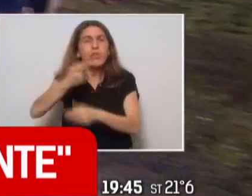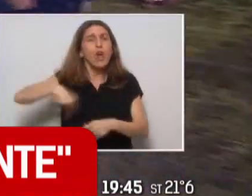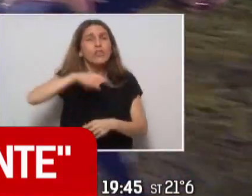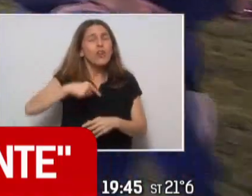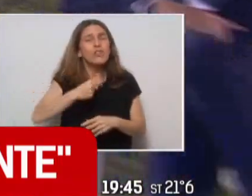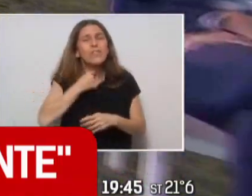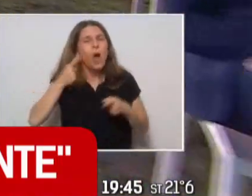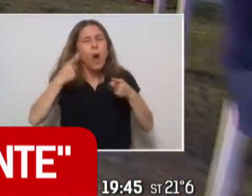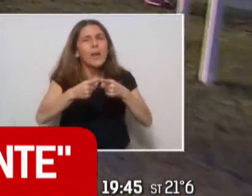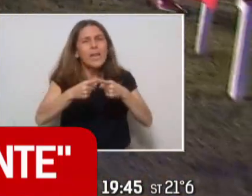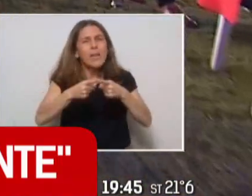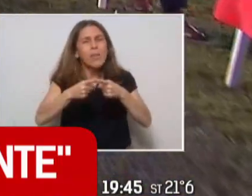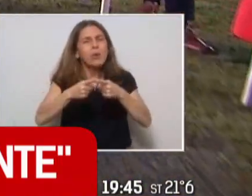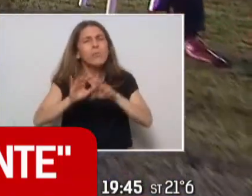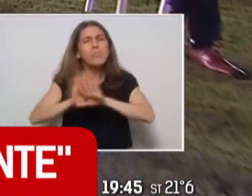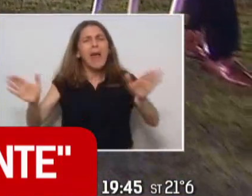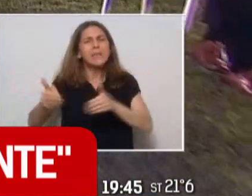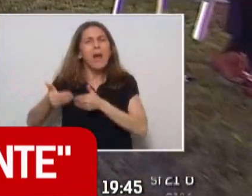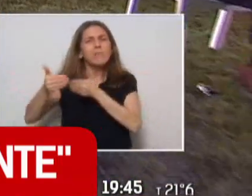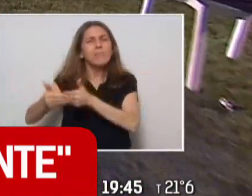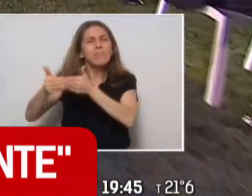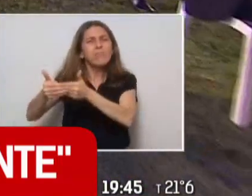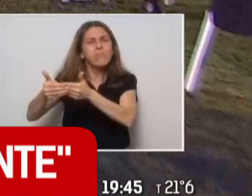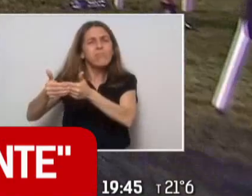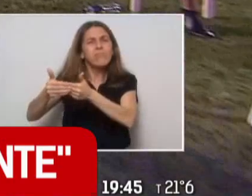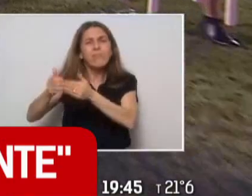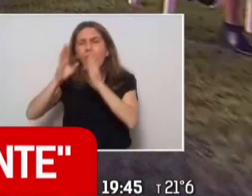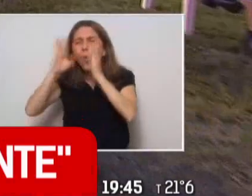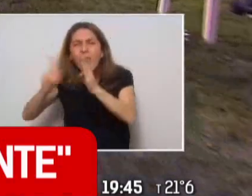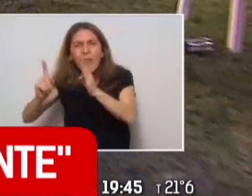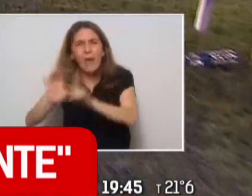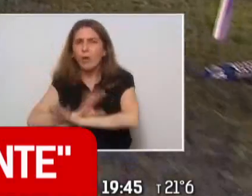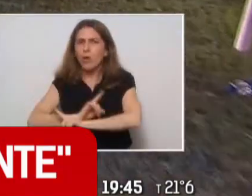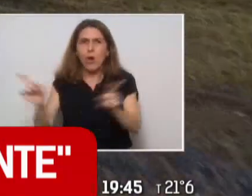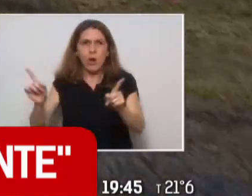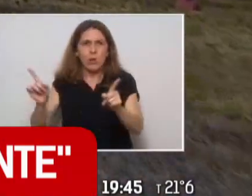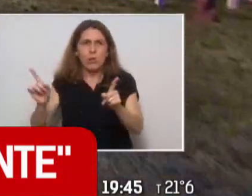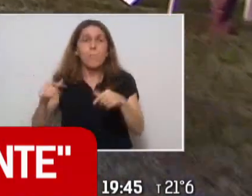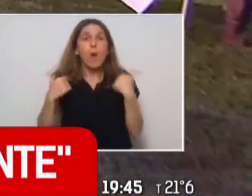nadie viva en la postergación y en el olvido. Y por eso